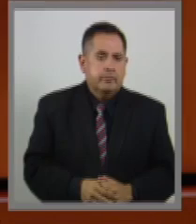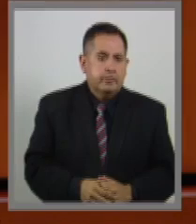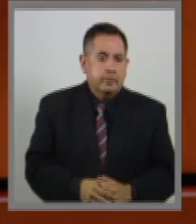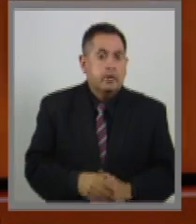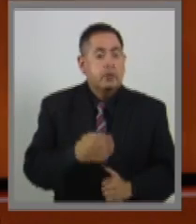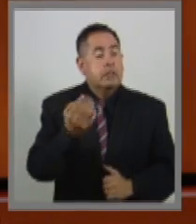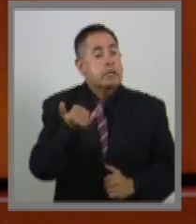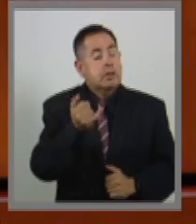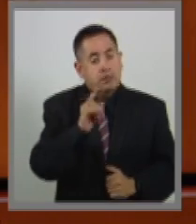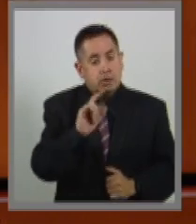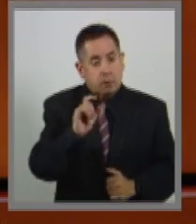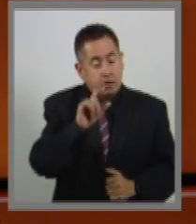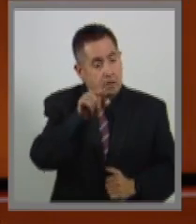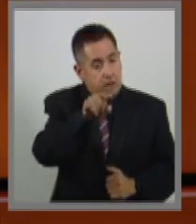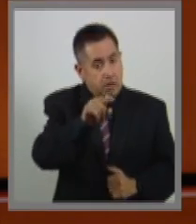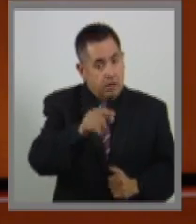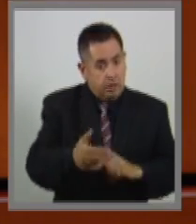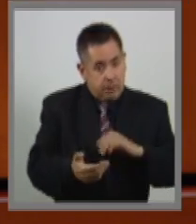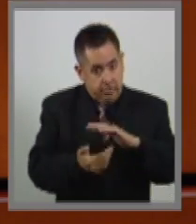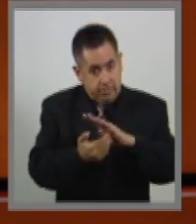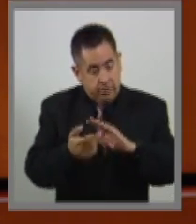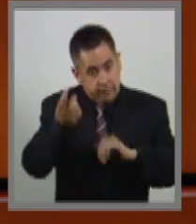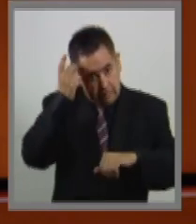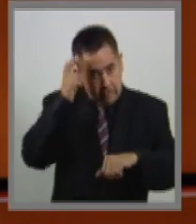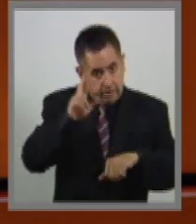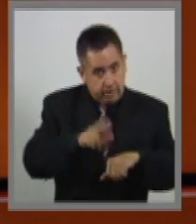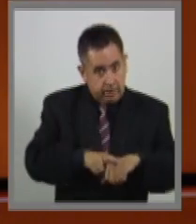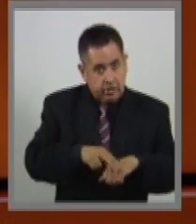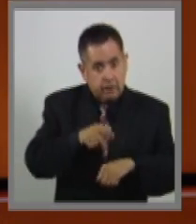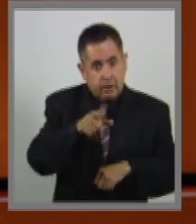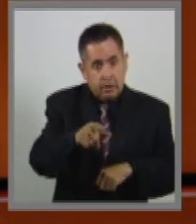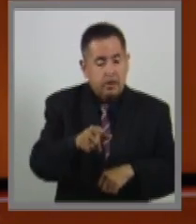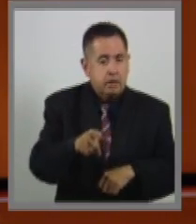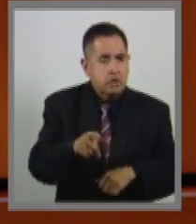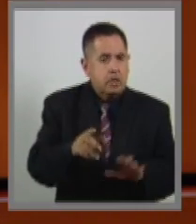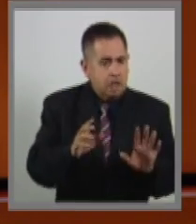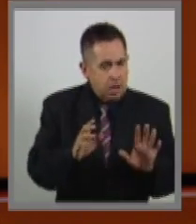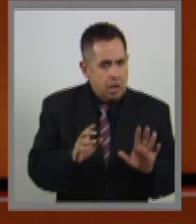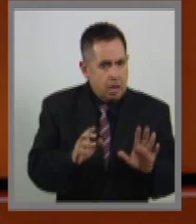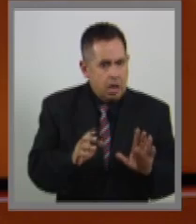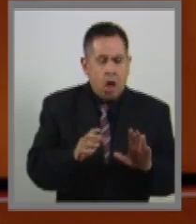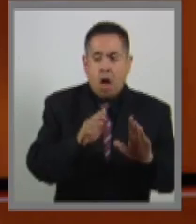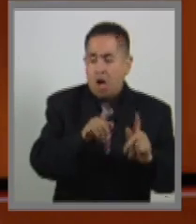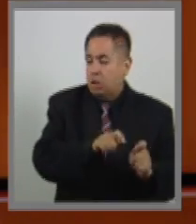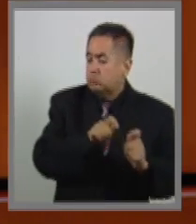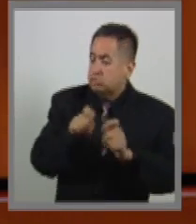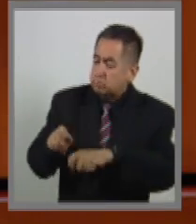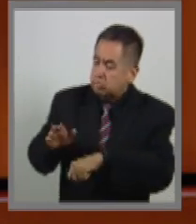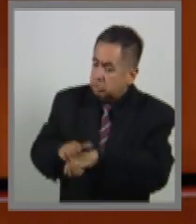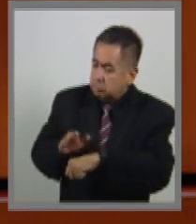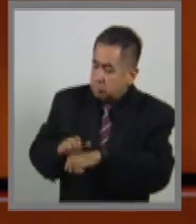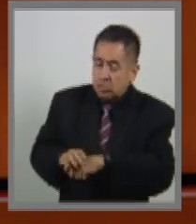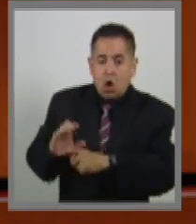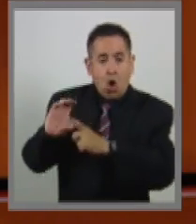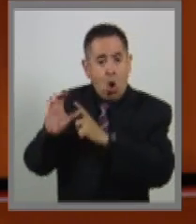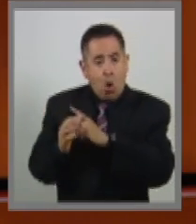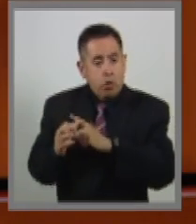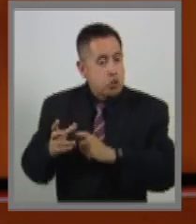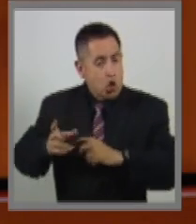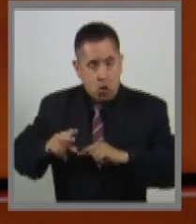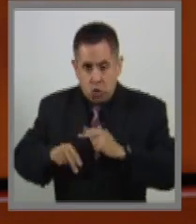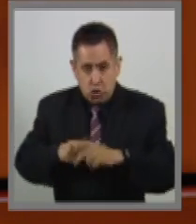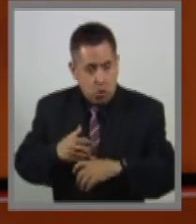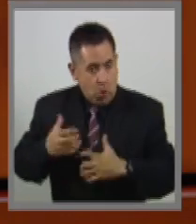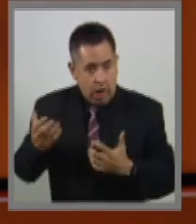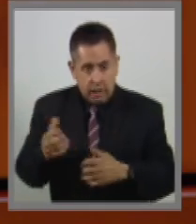Y cuando la mesa directiva procede en consecuencia y la comisión no procede